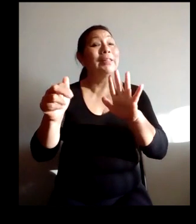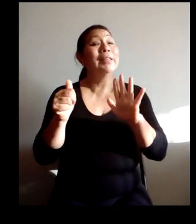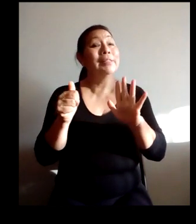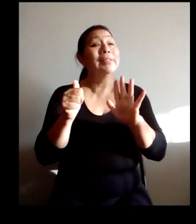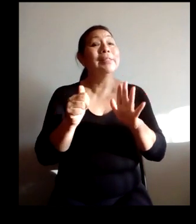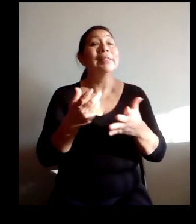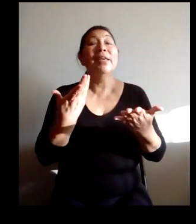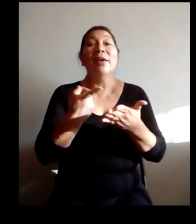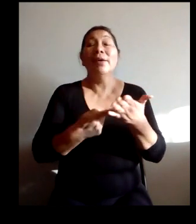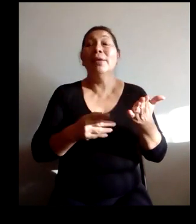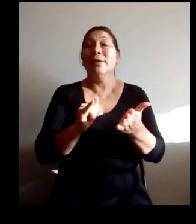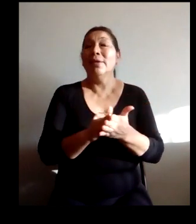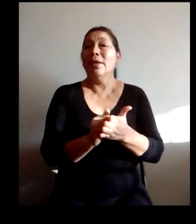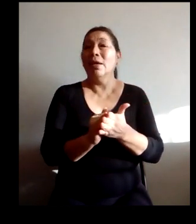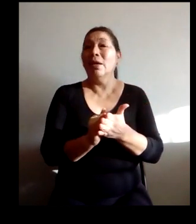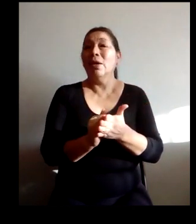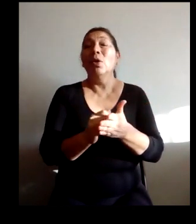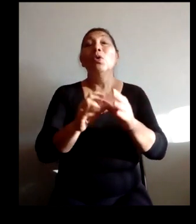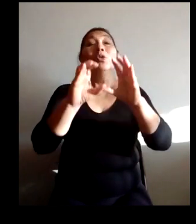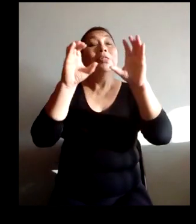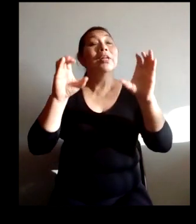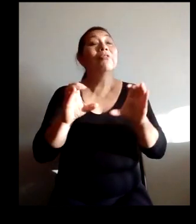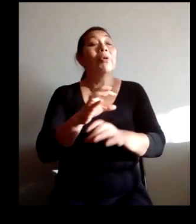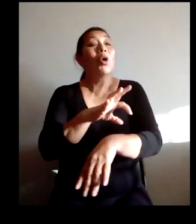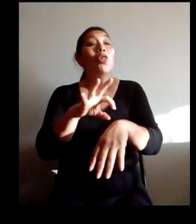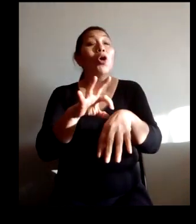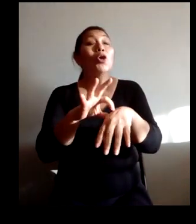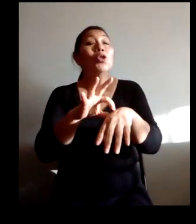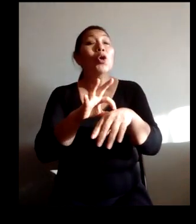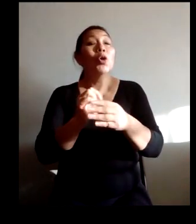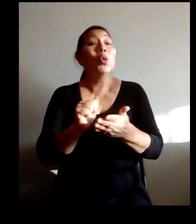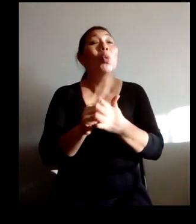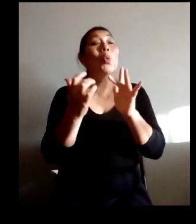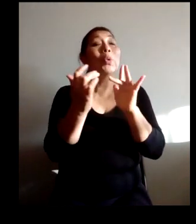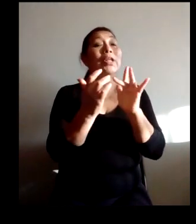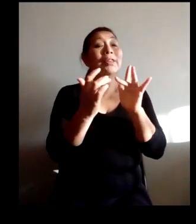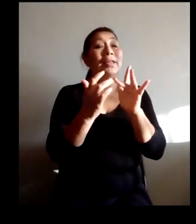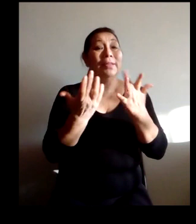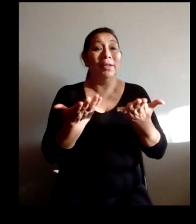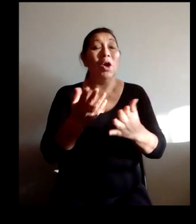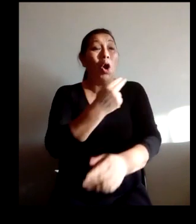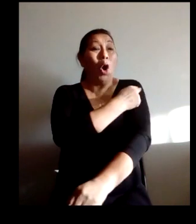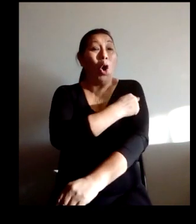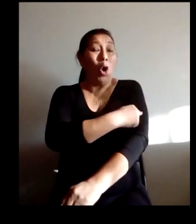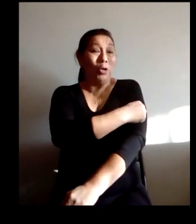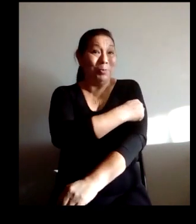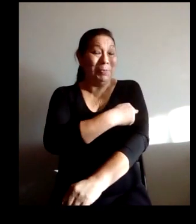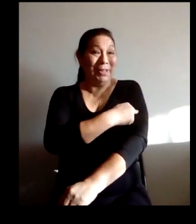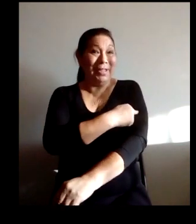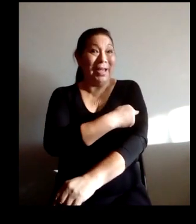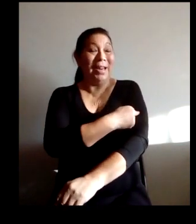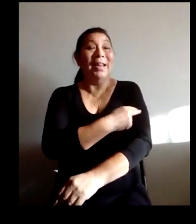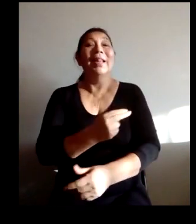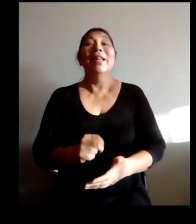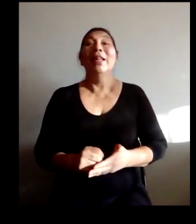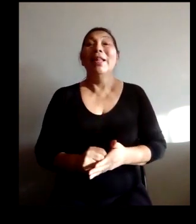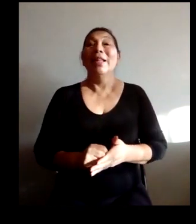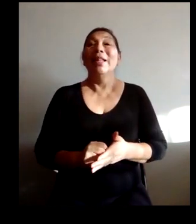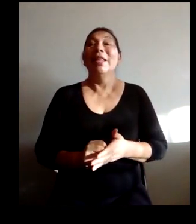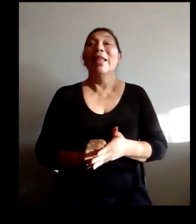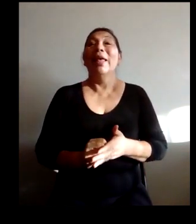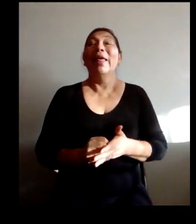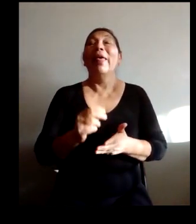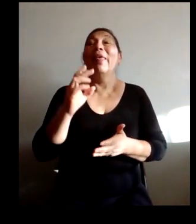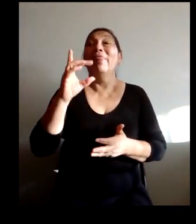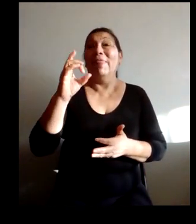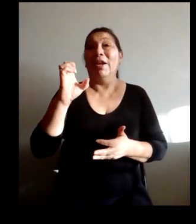2487-2016, relevan que un certificado médico emitido por una entidad, en este caso el Hospital Eliezer Guzmán Barrón, el